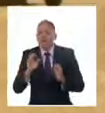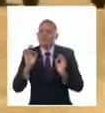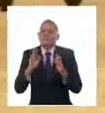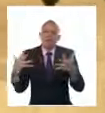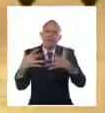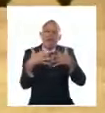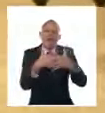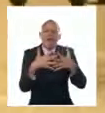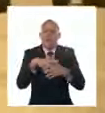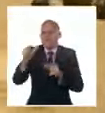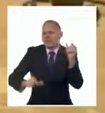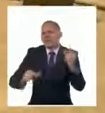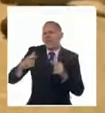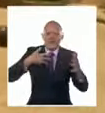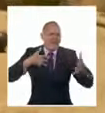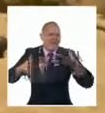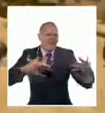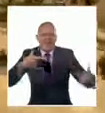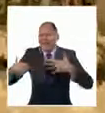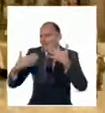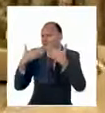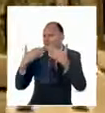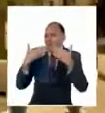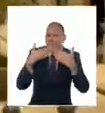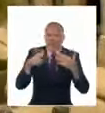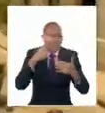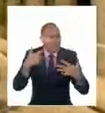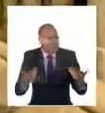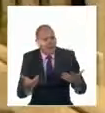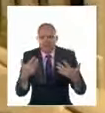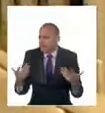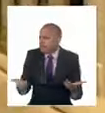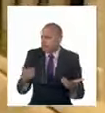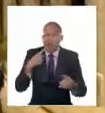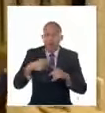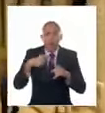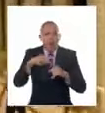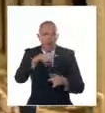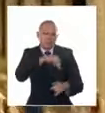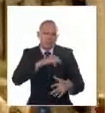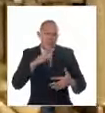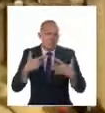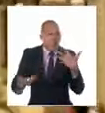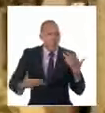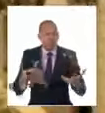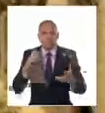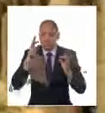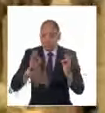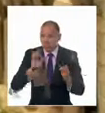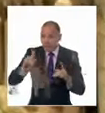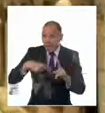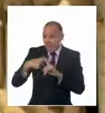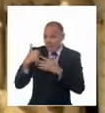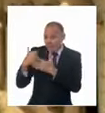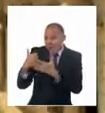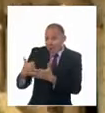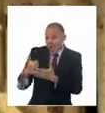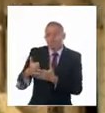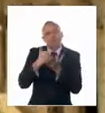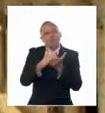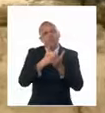diálogo constante, la de mostrar especial preocupación por las condiciones de vida de los pobladores de La Habana, que ayudó a mejorar con numerosas